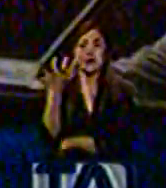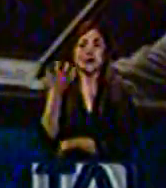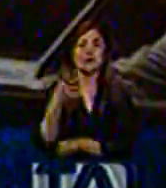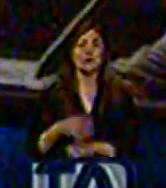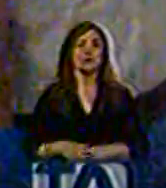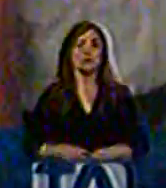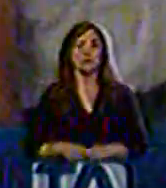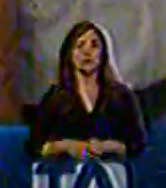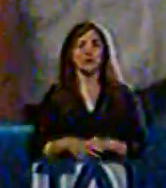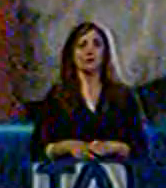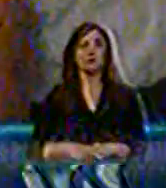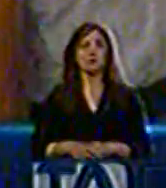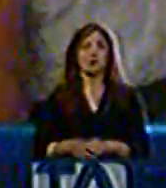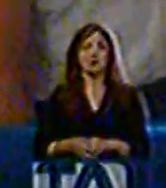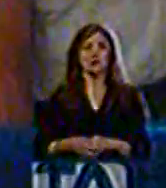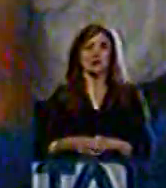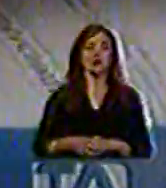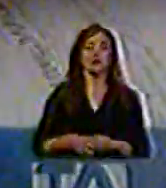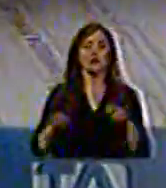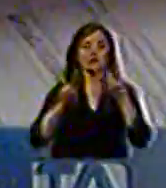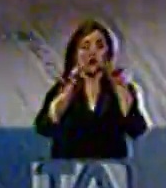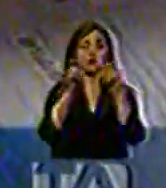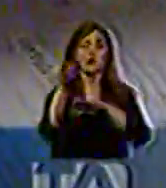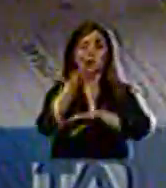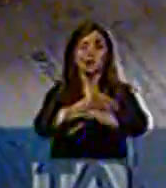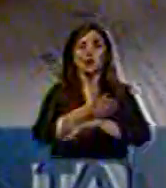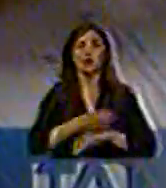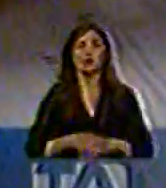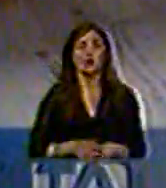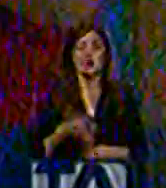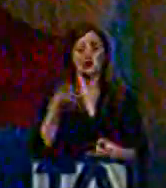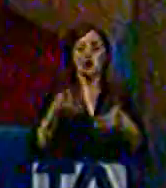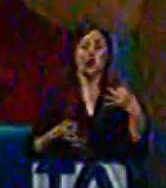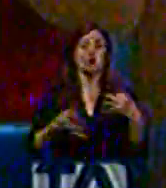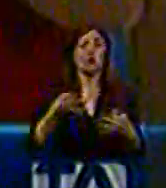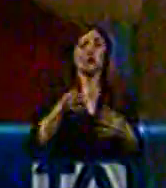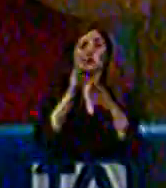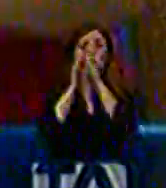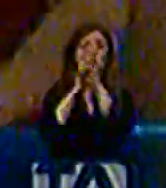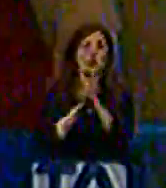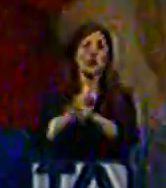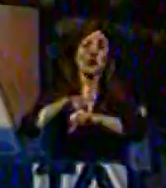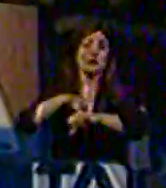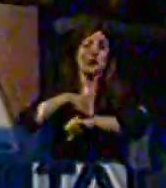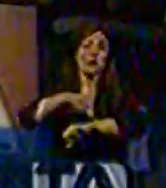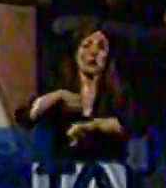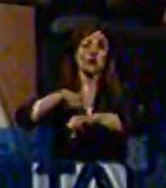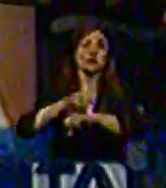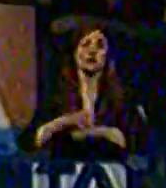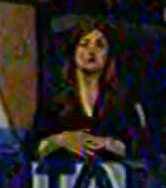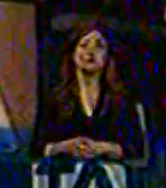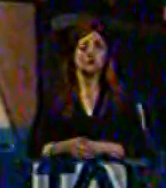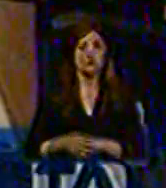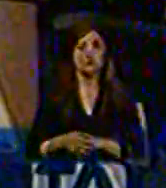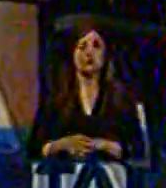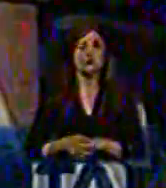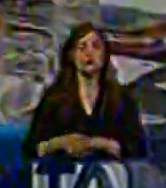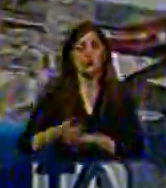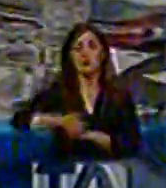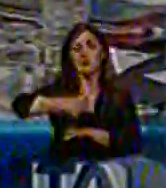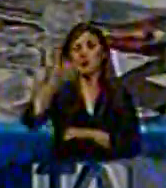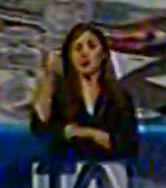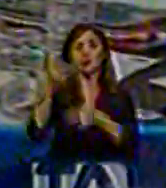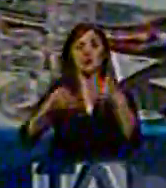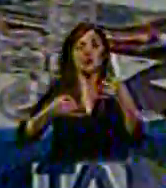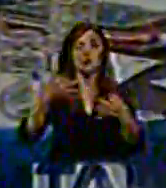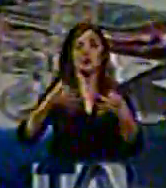podríamos mencionar incluso la consulta popular anterior, a la que la Corte no respondió a tiempo. Es por lo que al máximo tribunal del